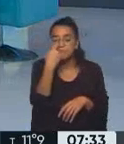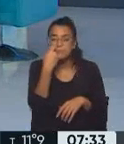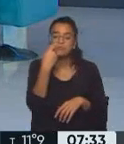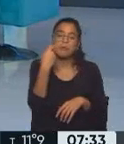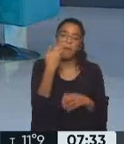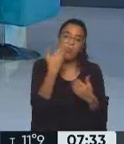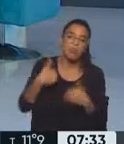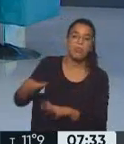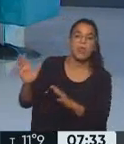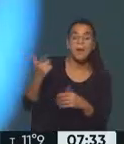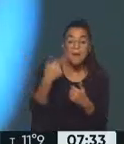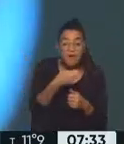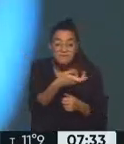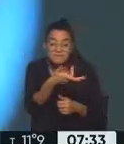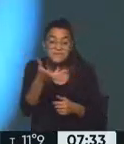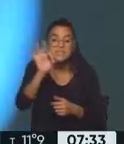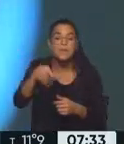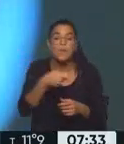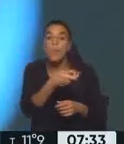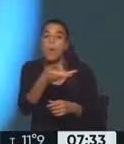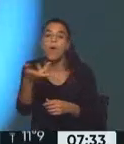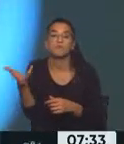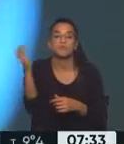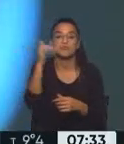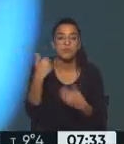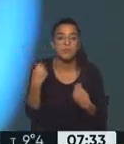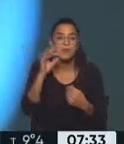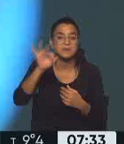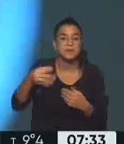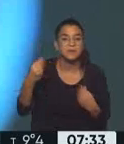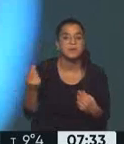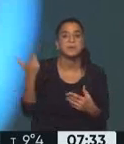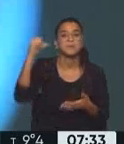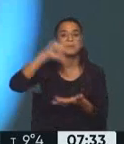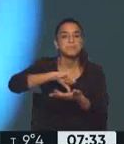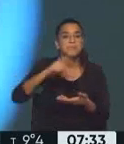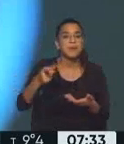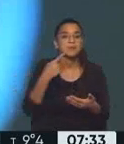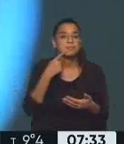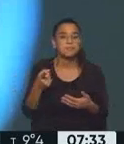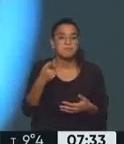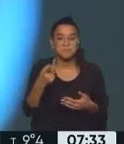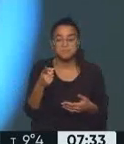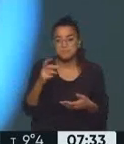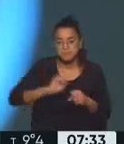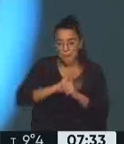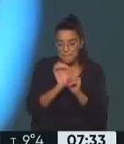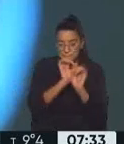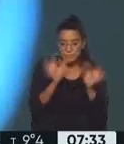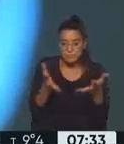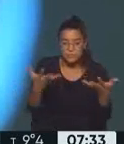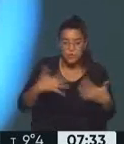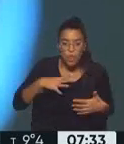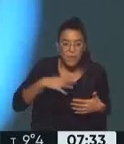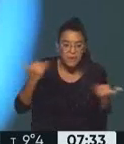cuantitativo en la vida diaria de los países que sufren esta pandemia por lo cual no tenemos una imagen